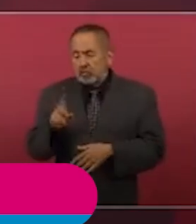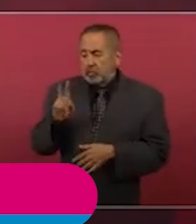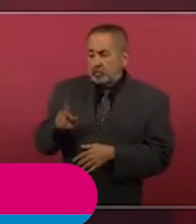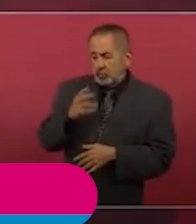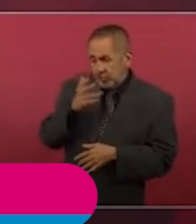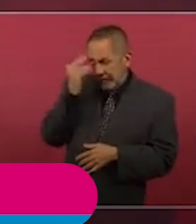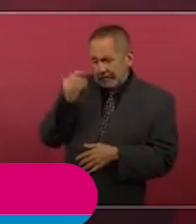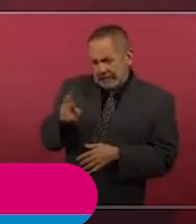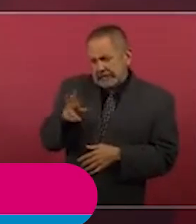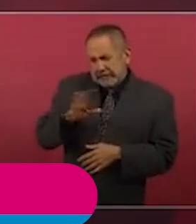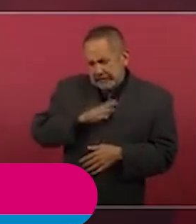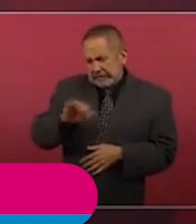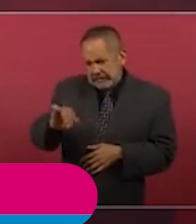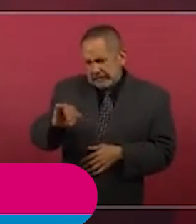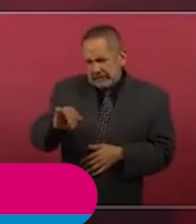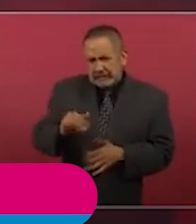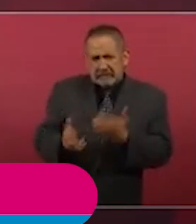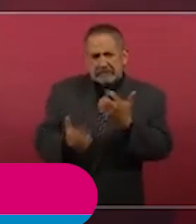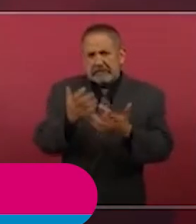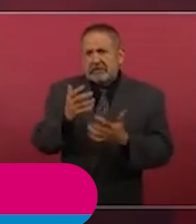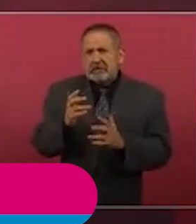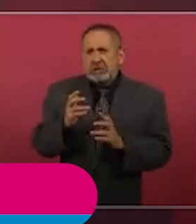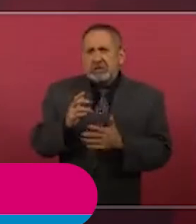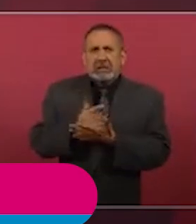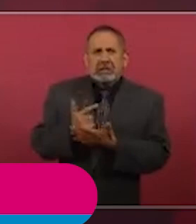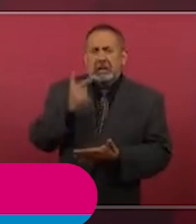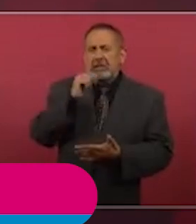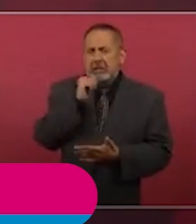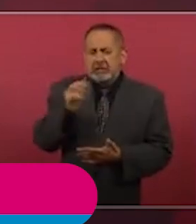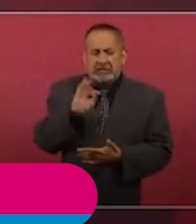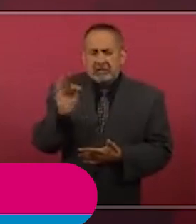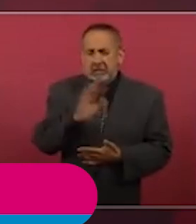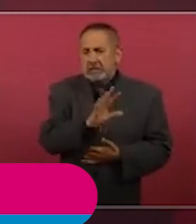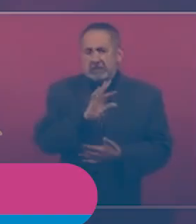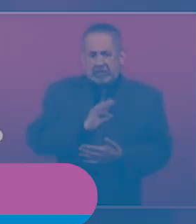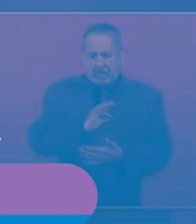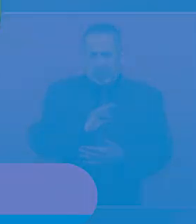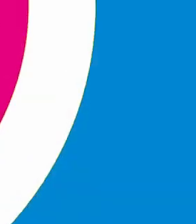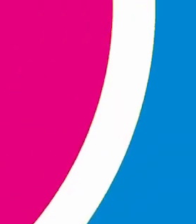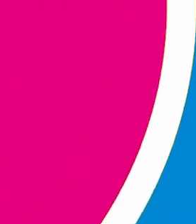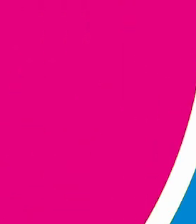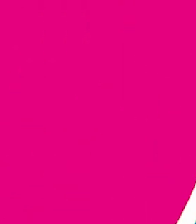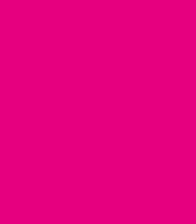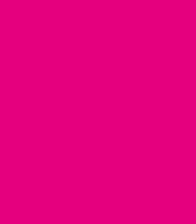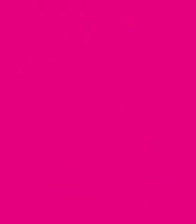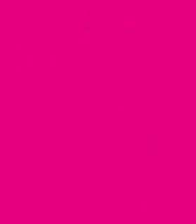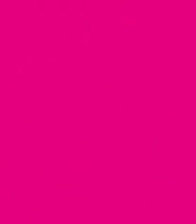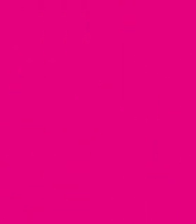reportaron. Posiblemente no haya sido una cosa grave, porque si no, sí me hubiesen dicho.